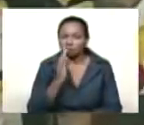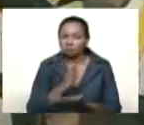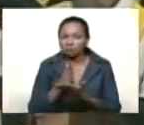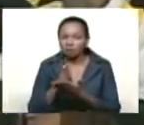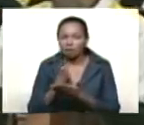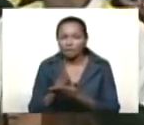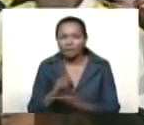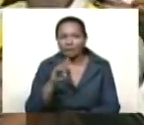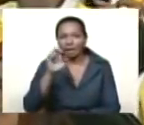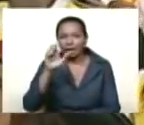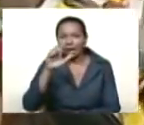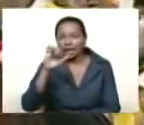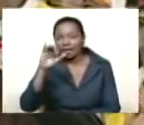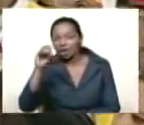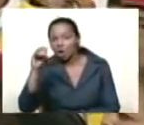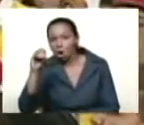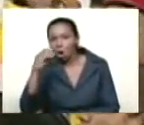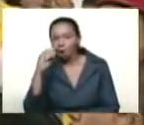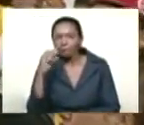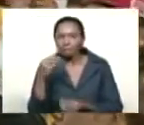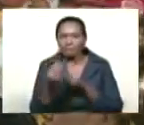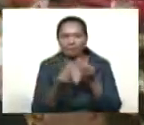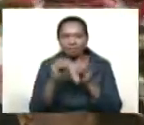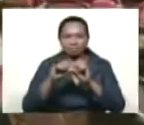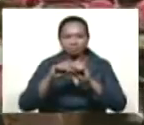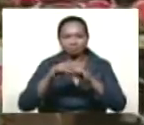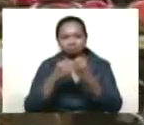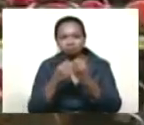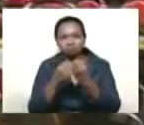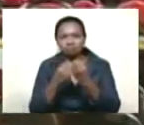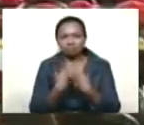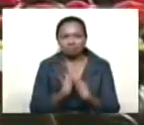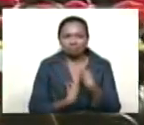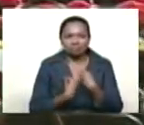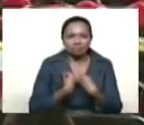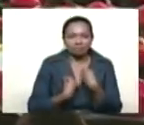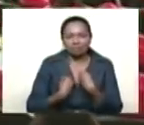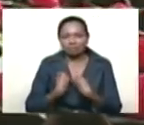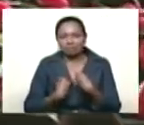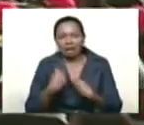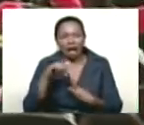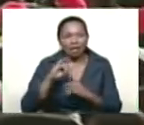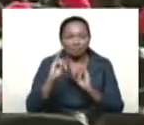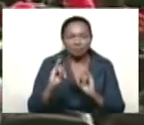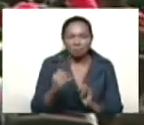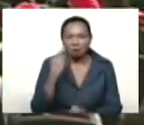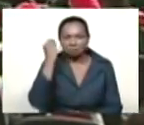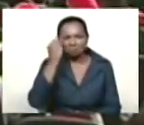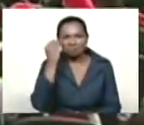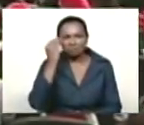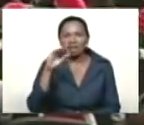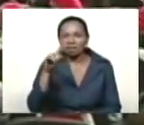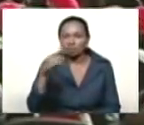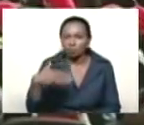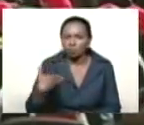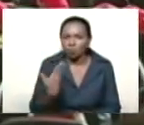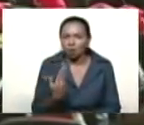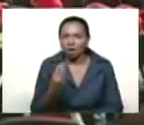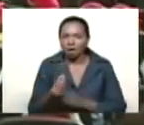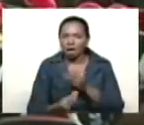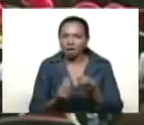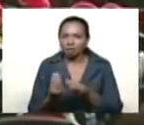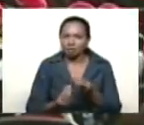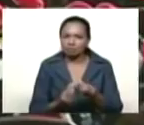Abrams para crear fisuras, intrigas, que él cree puede